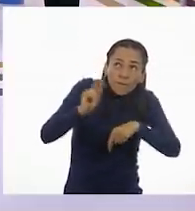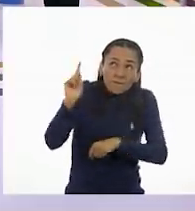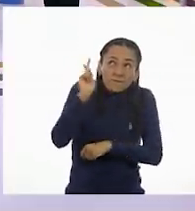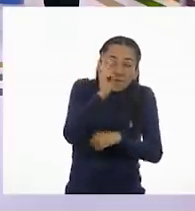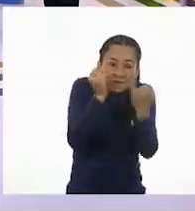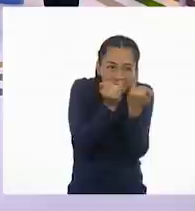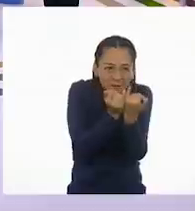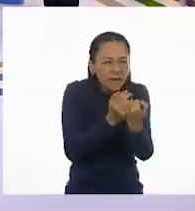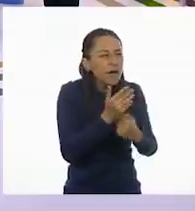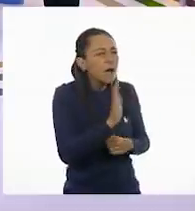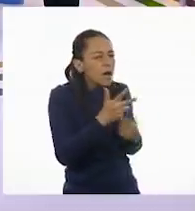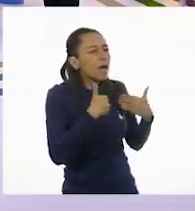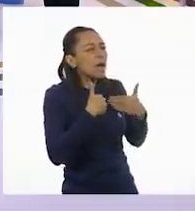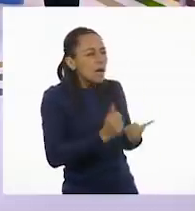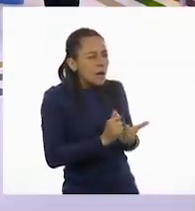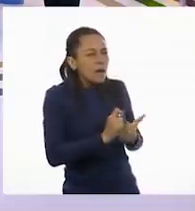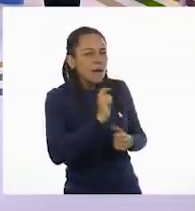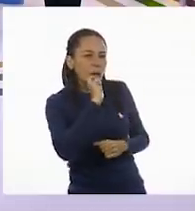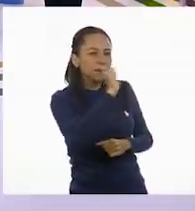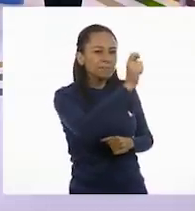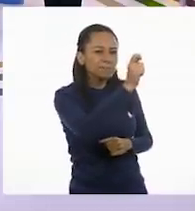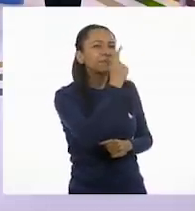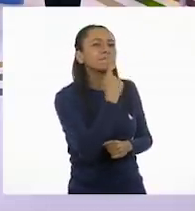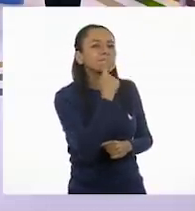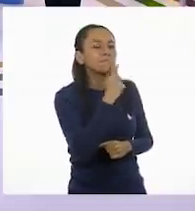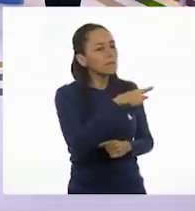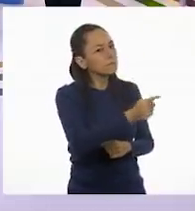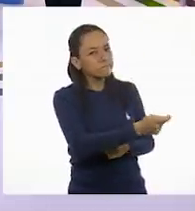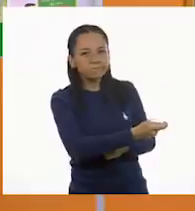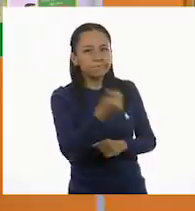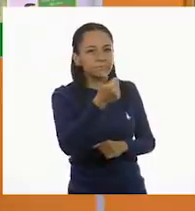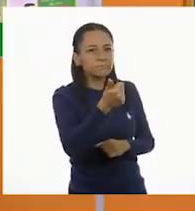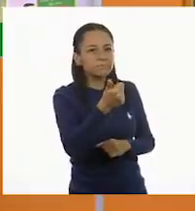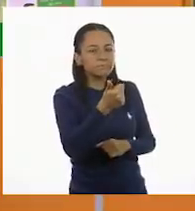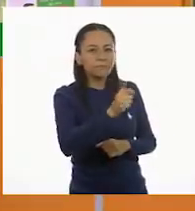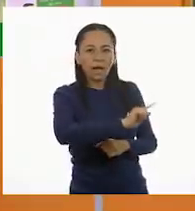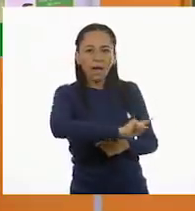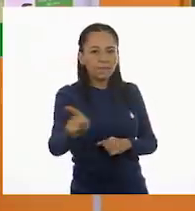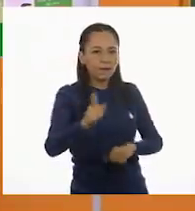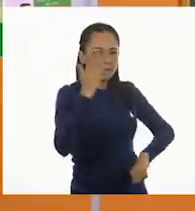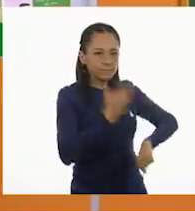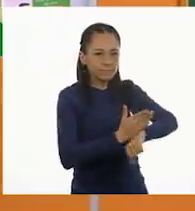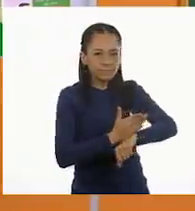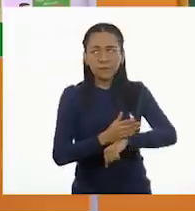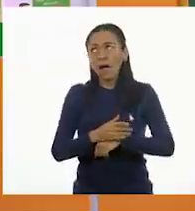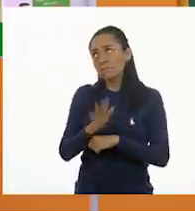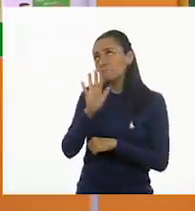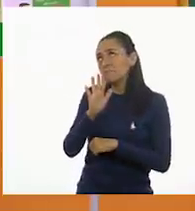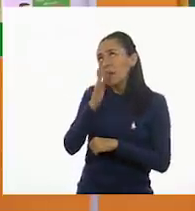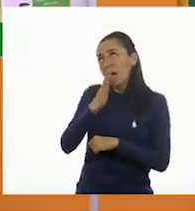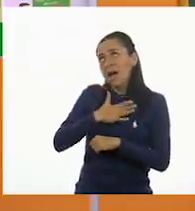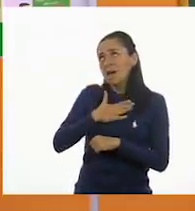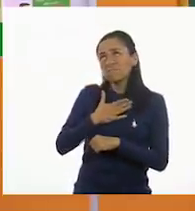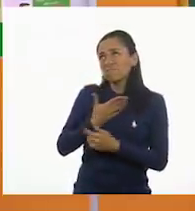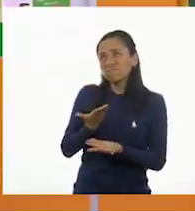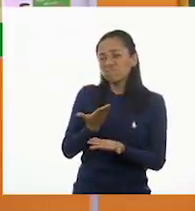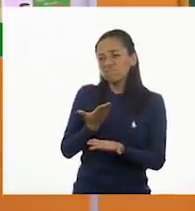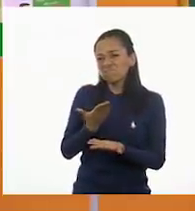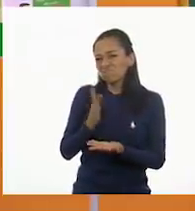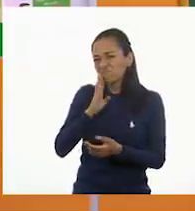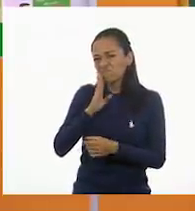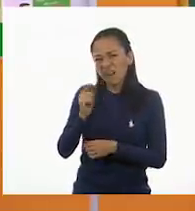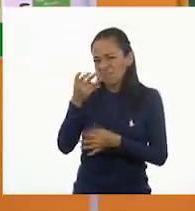de expulsión. Vamos a hacer un poco que no estuvo bien. Exacto, excelente. Tienes razón, Panchito. Entonces, a continuación, presentaré